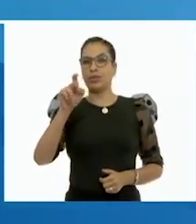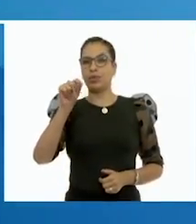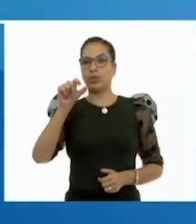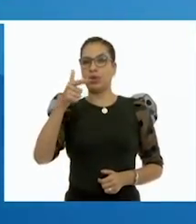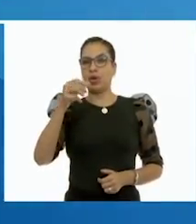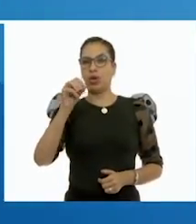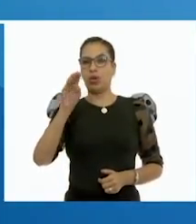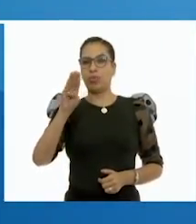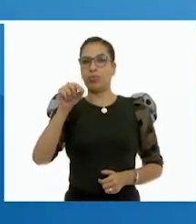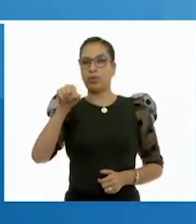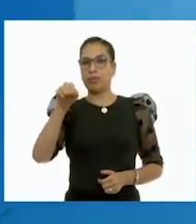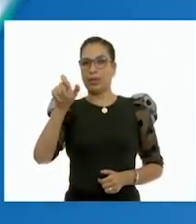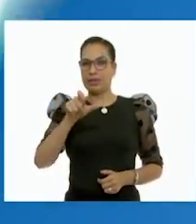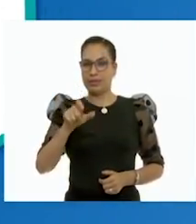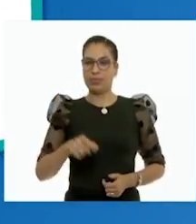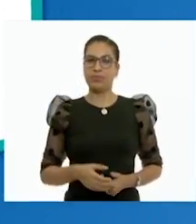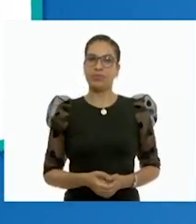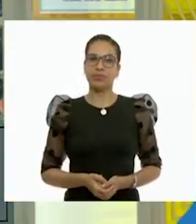.mx